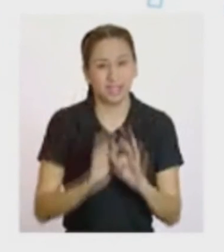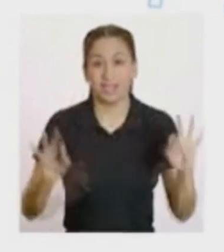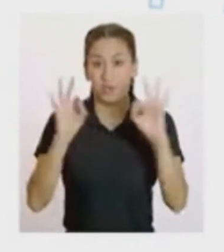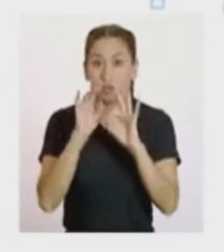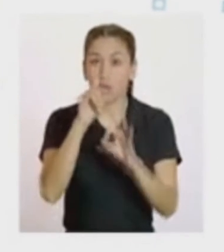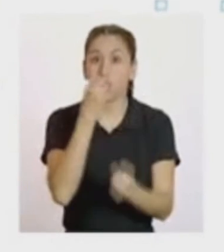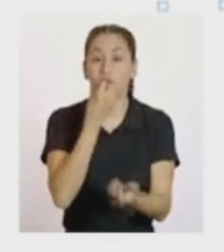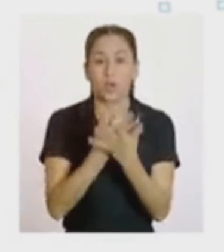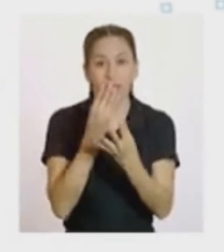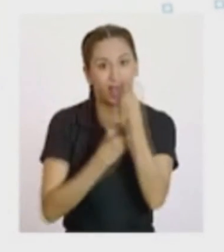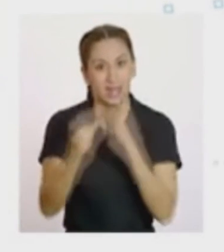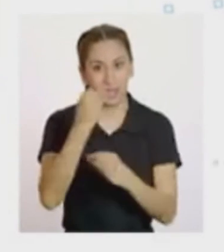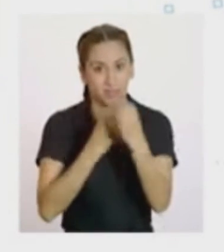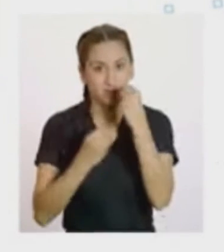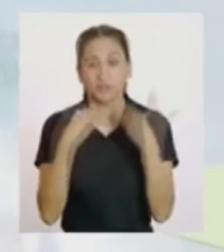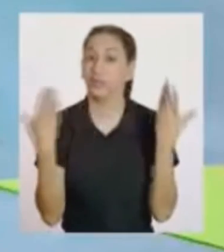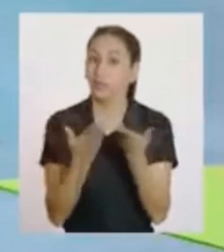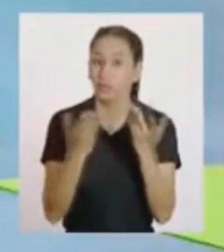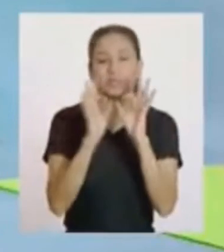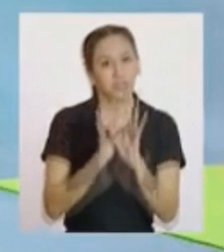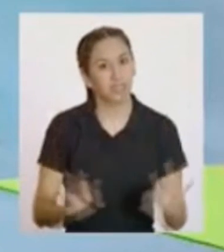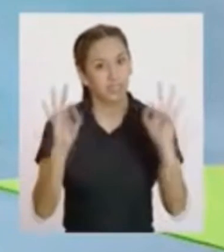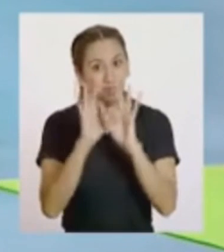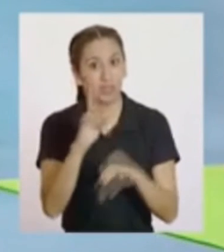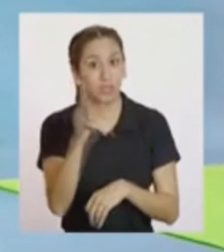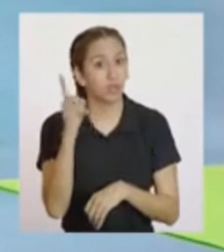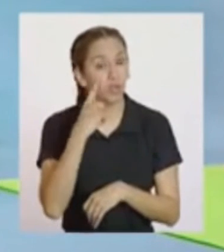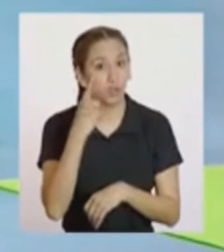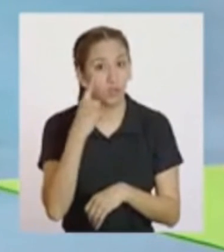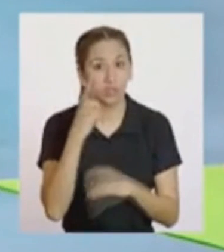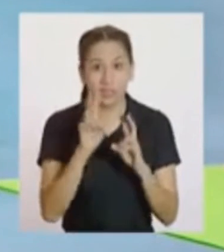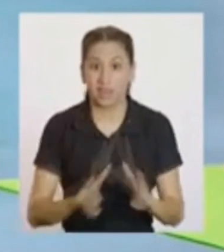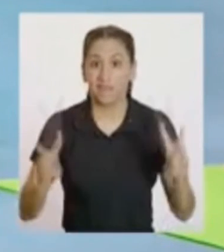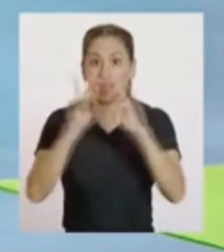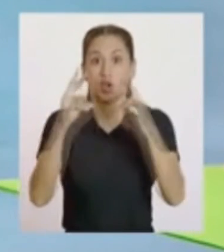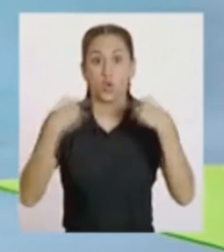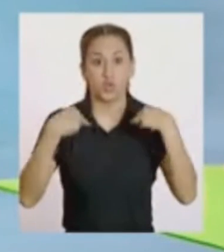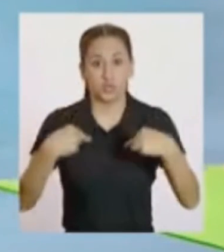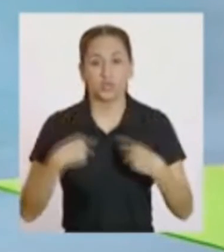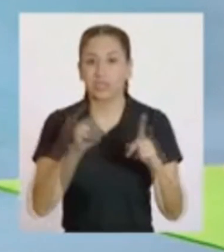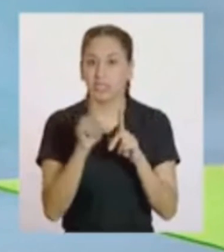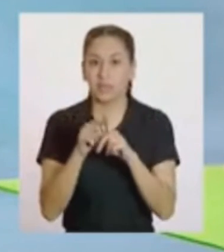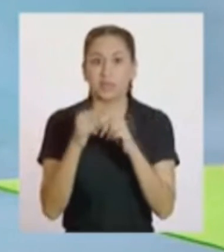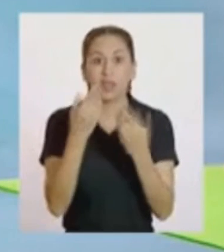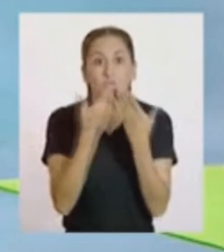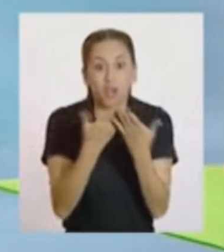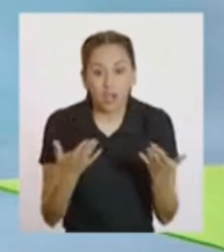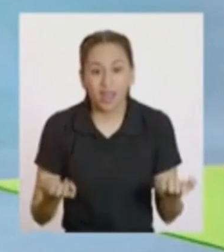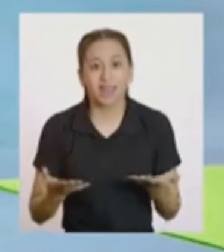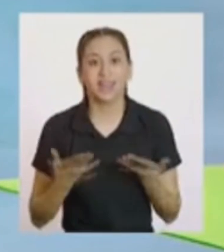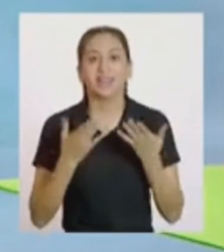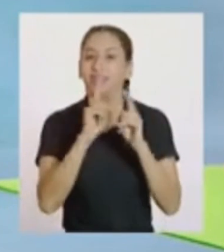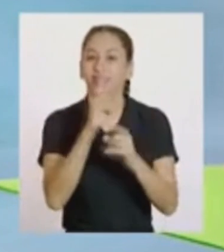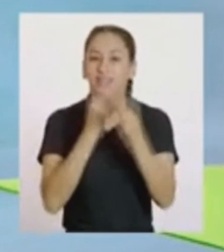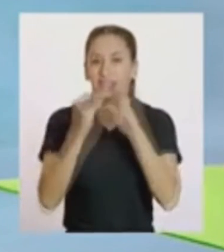importante tener una buena alimentación. Por ello, es importante dar a conocer el valor nutricional y las propiedades de los alimentos que hay